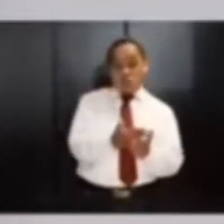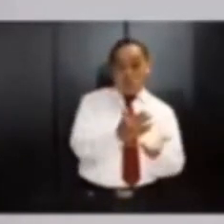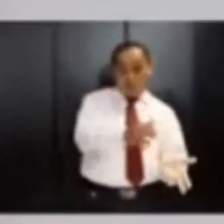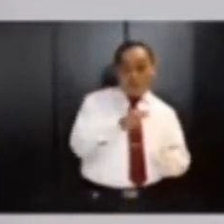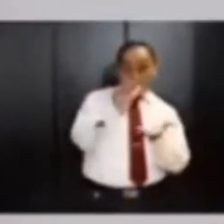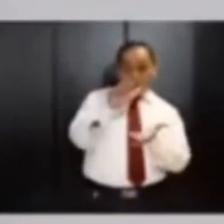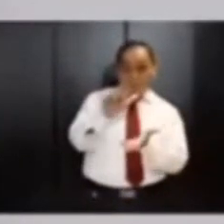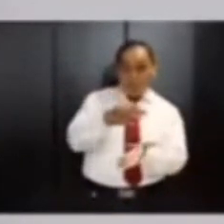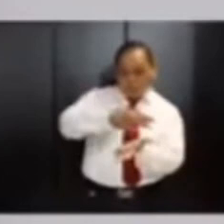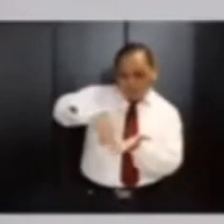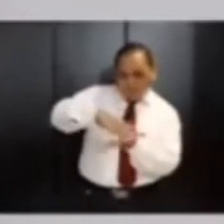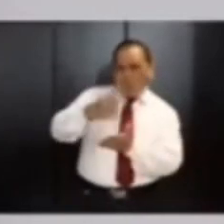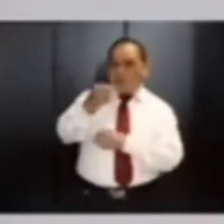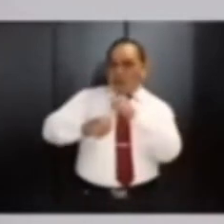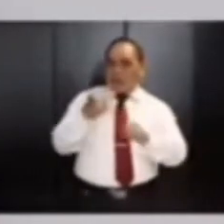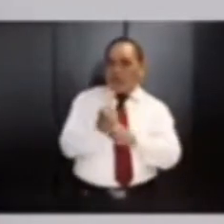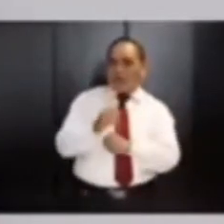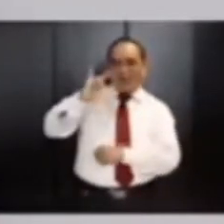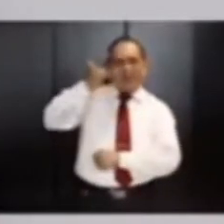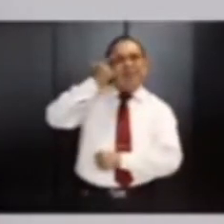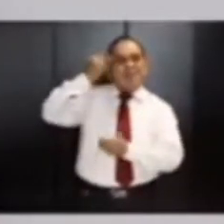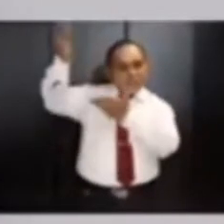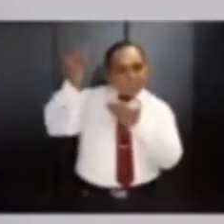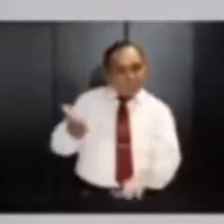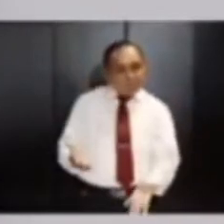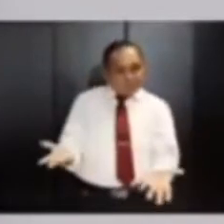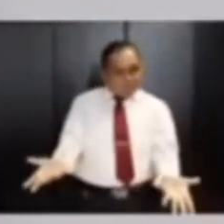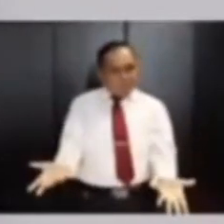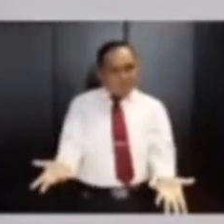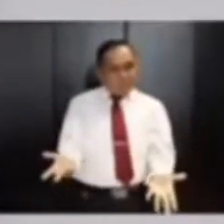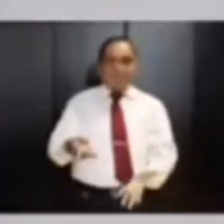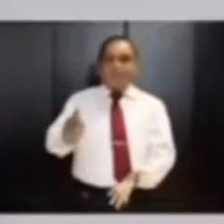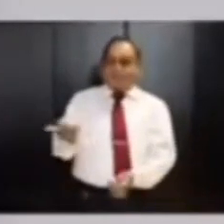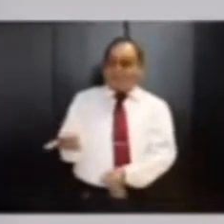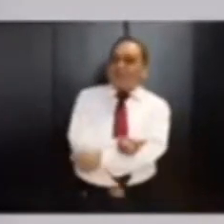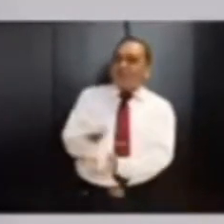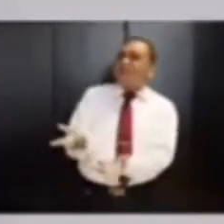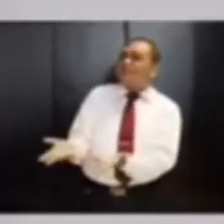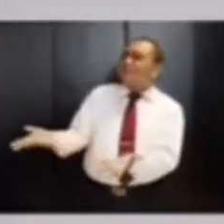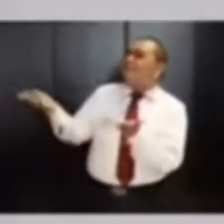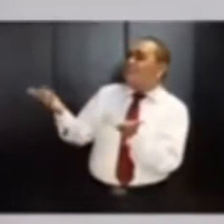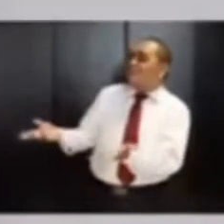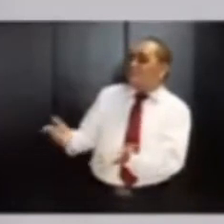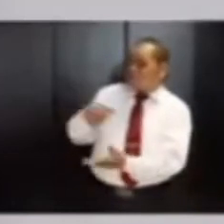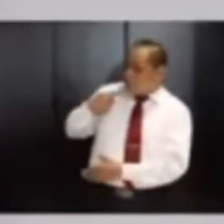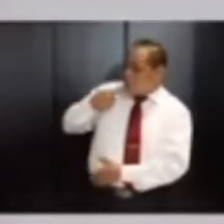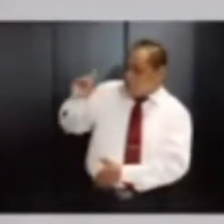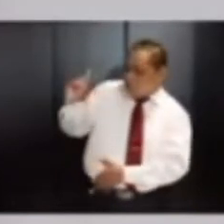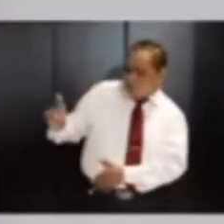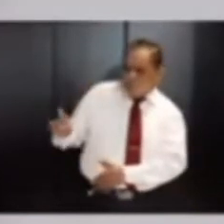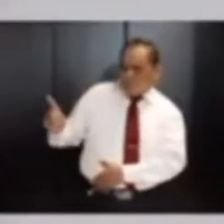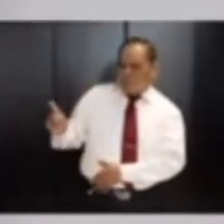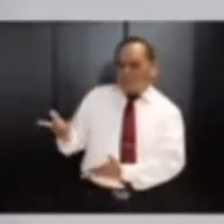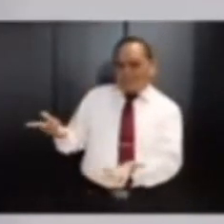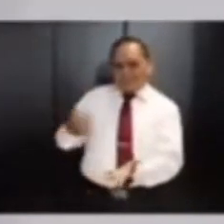que les ha estado comprando los años baja discos para campeche no lo saben dichos en hostales huamán de reserva ya no